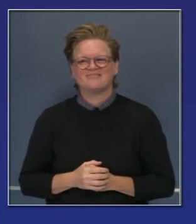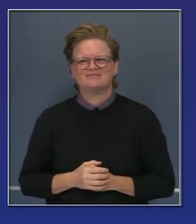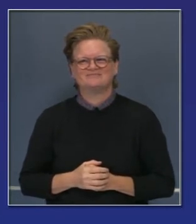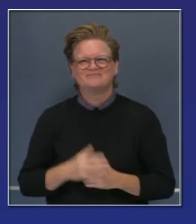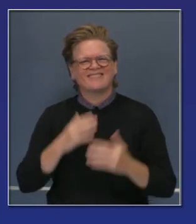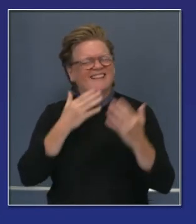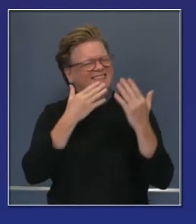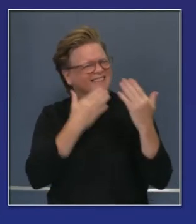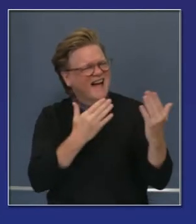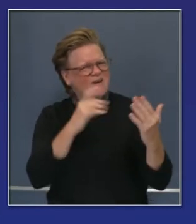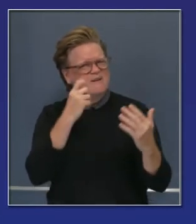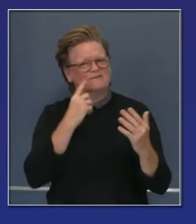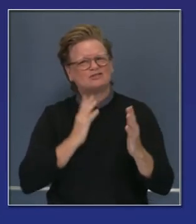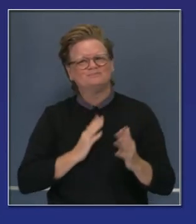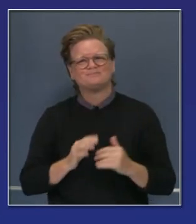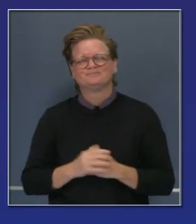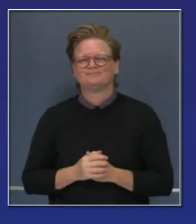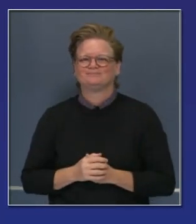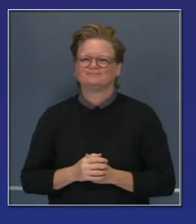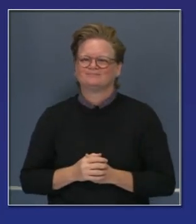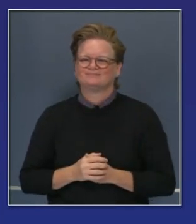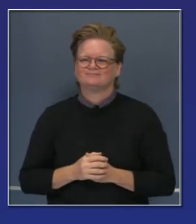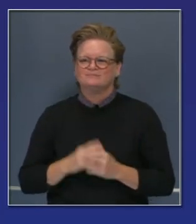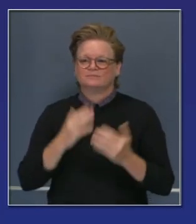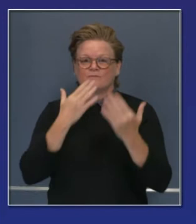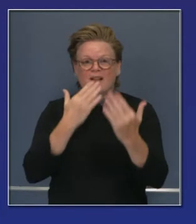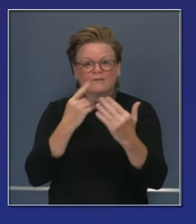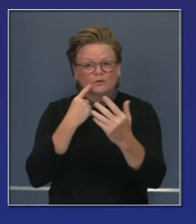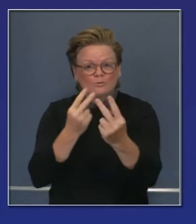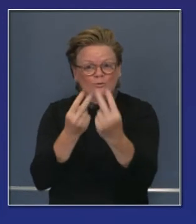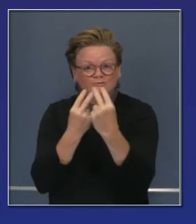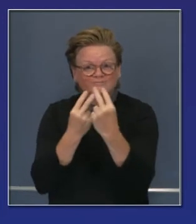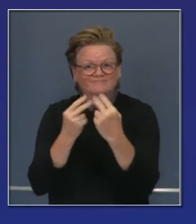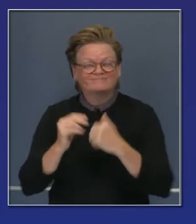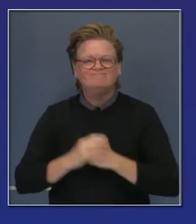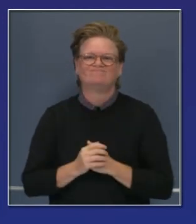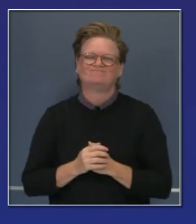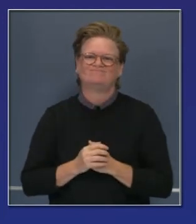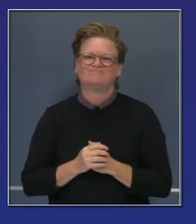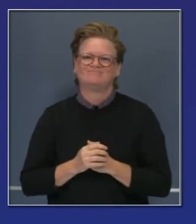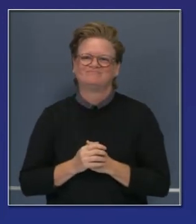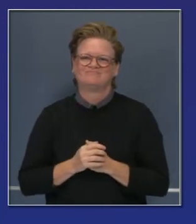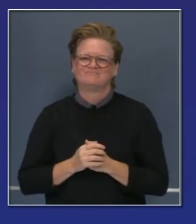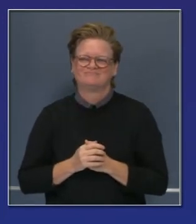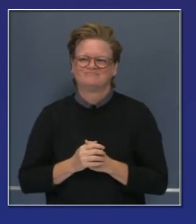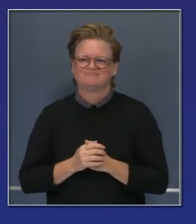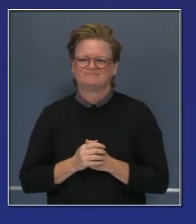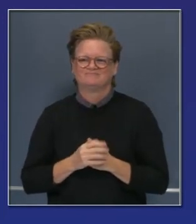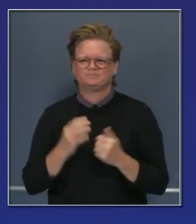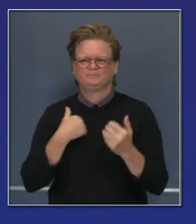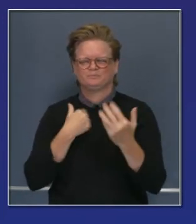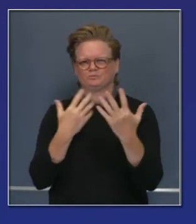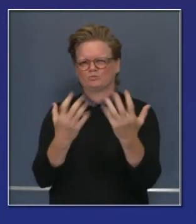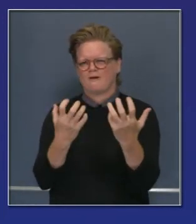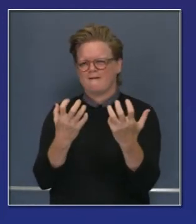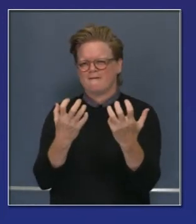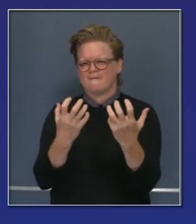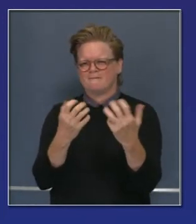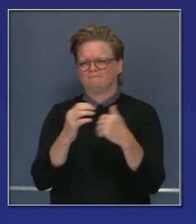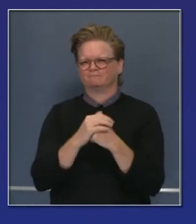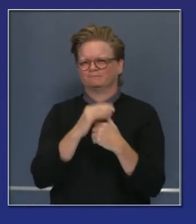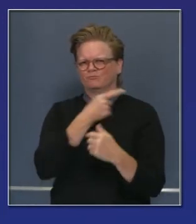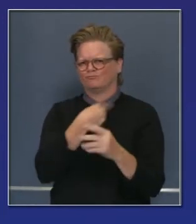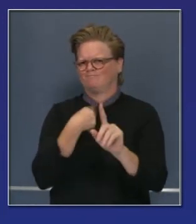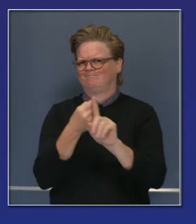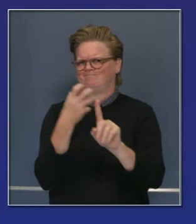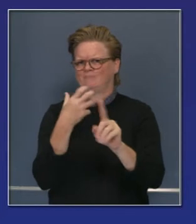Gracias, gobernador. Y gracias a todos ustedes por sintonizarnos. Quiero seguir en donde se quedó el gobernador hablando